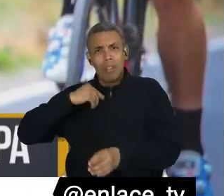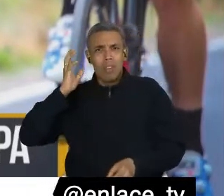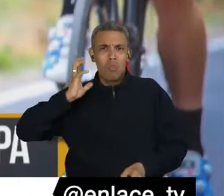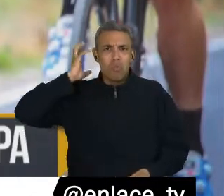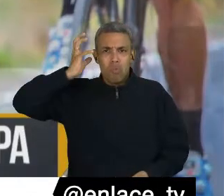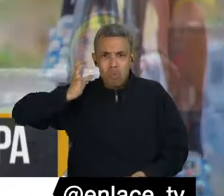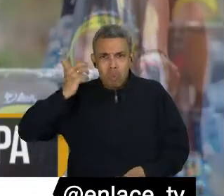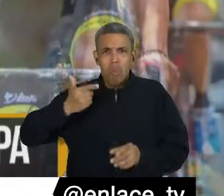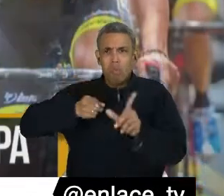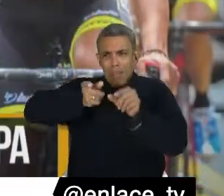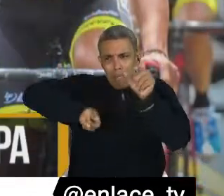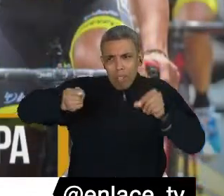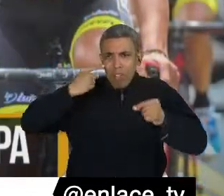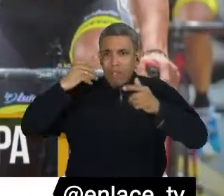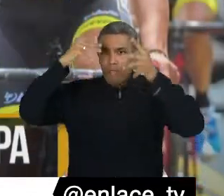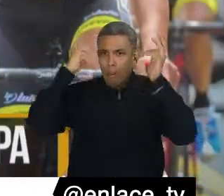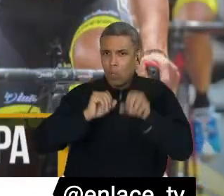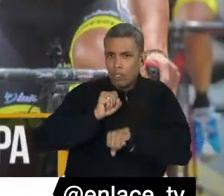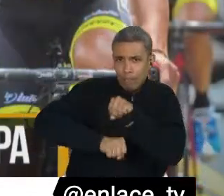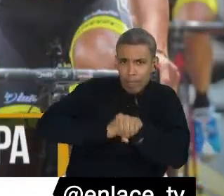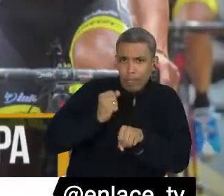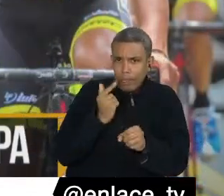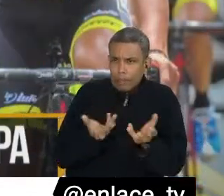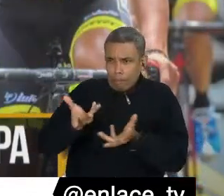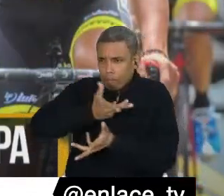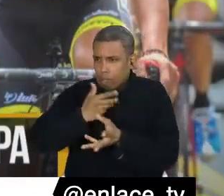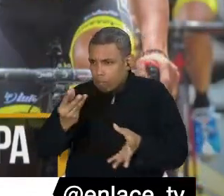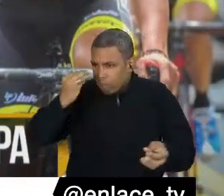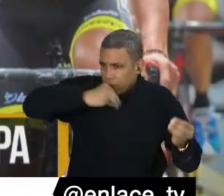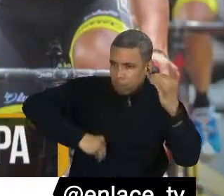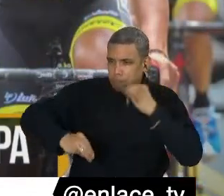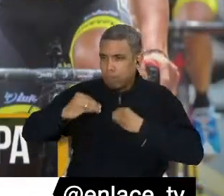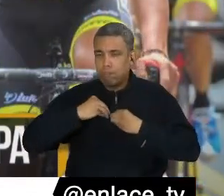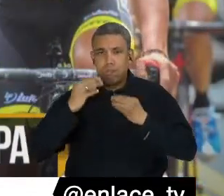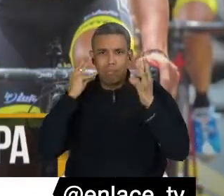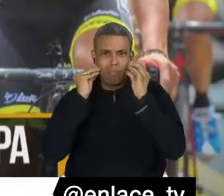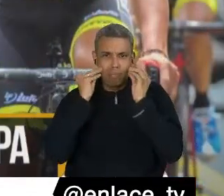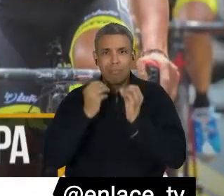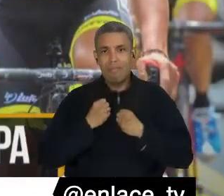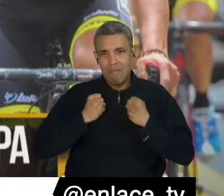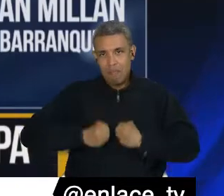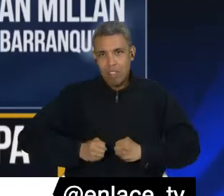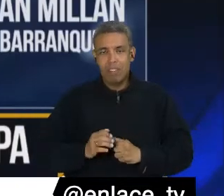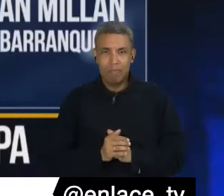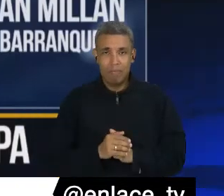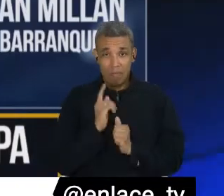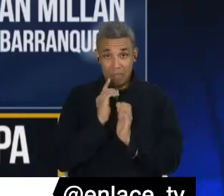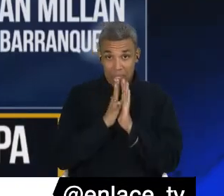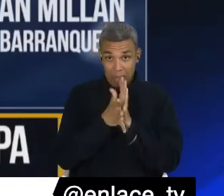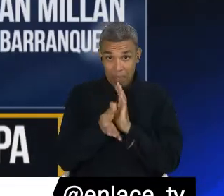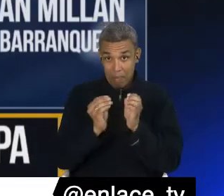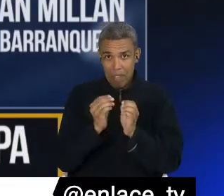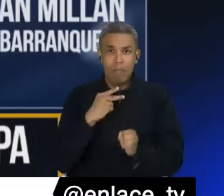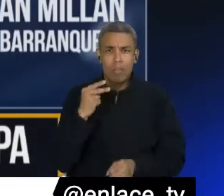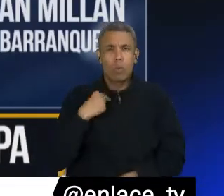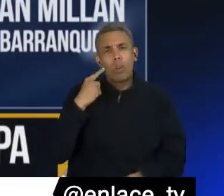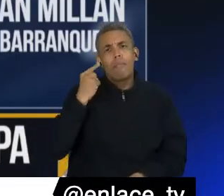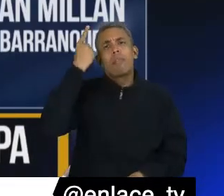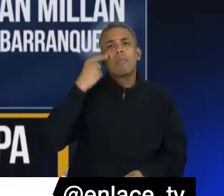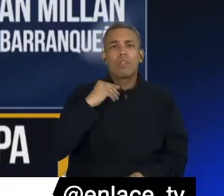del ciclismo, y esperó llegar desde los 18 años cuando inició su carrera profesional como ciclista. Sí, es la primera vez que estoy en